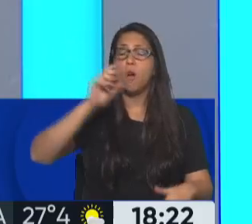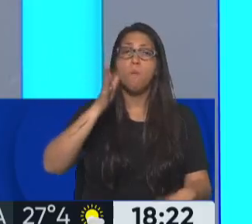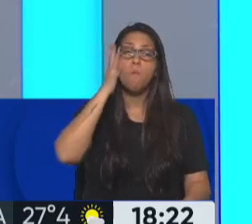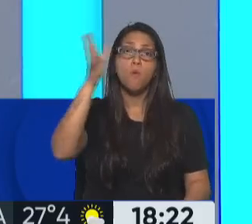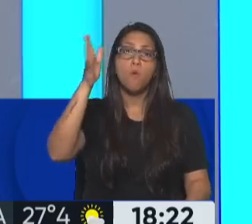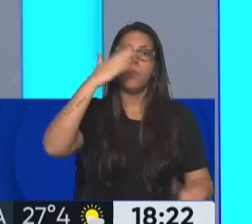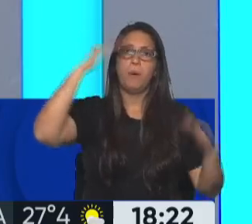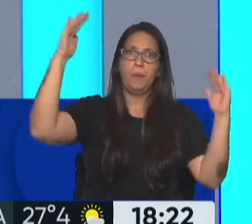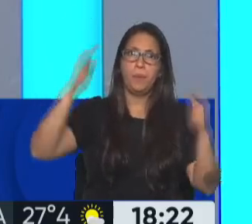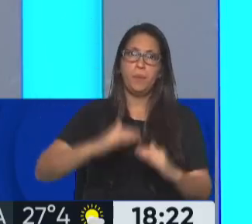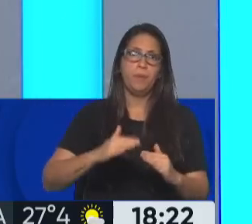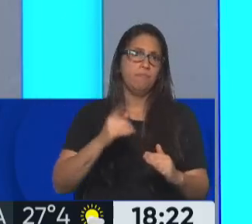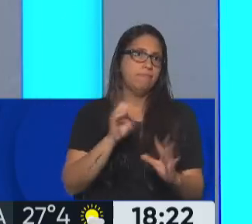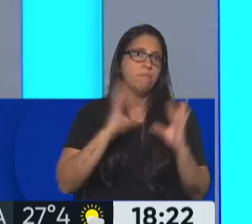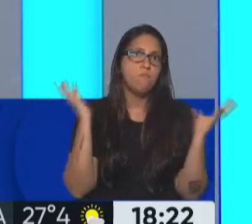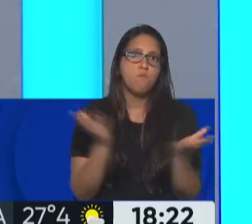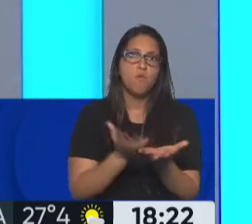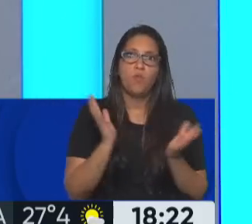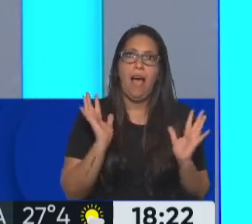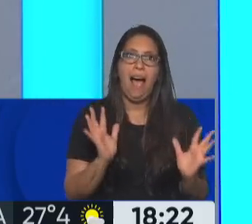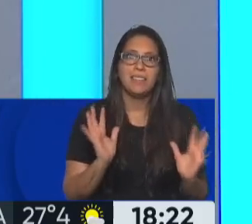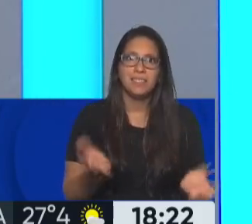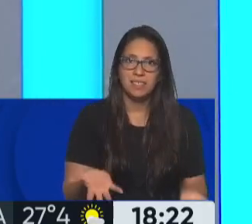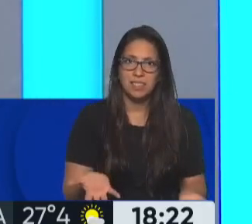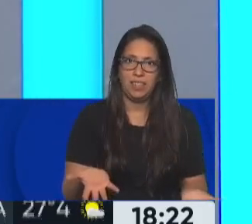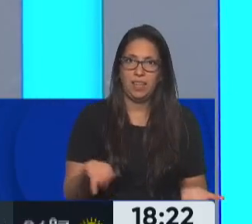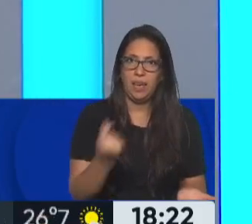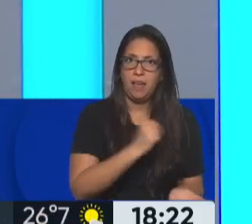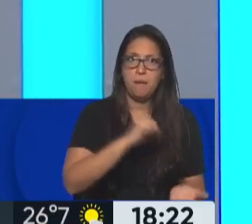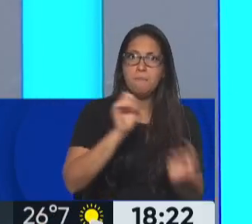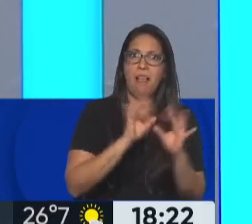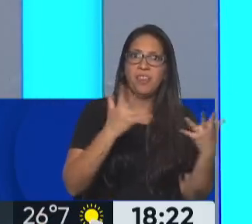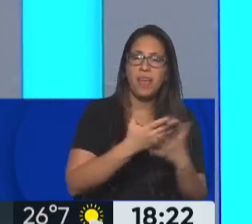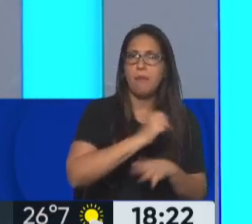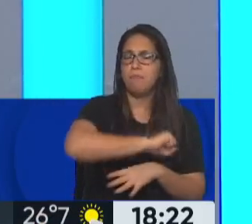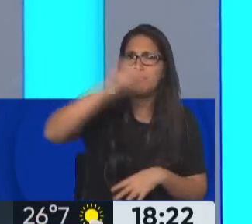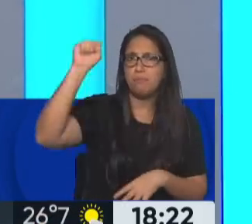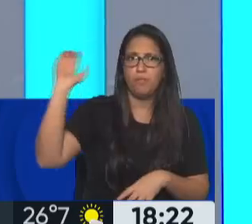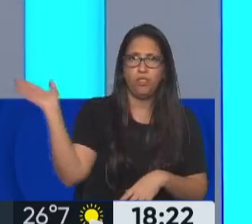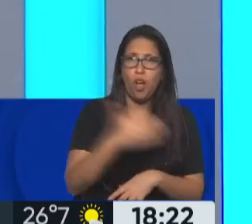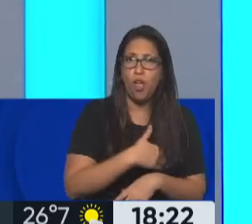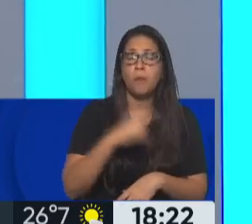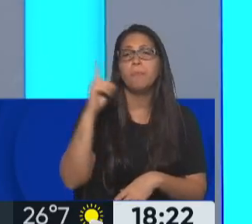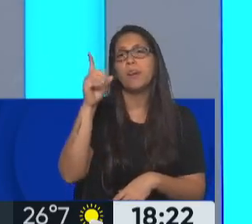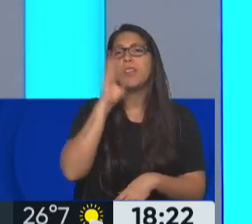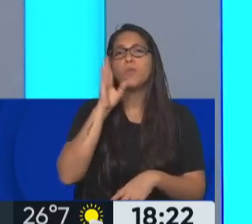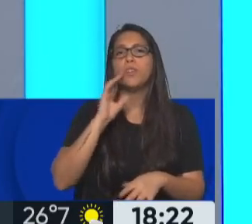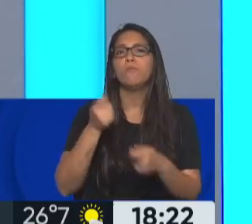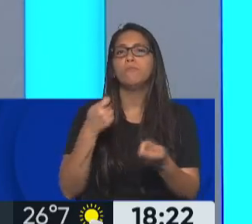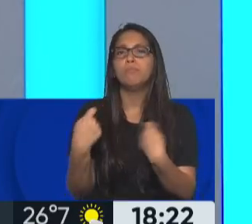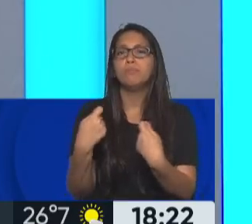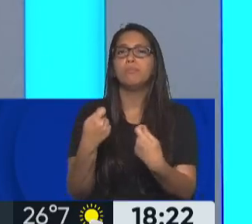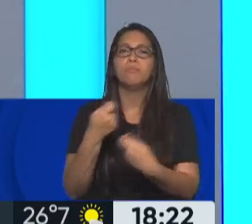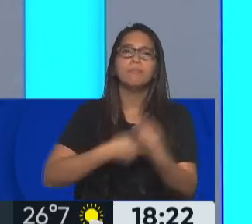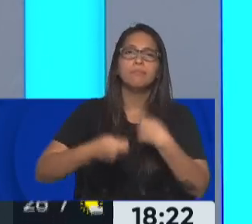consecuencia de la pandemia, pasó en todo el mundo, Estados Unidos creció más y mejor que otros países, pero la bajaron al